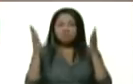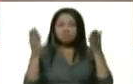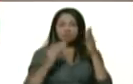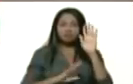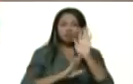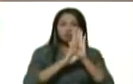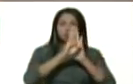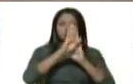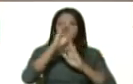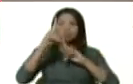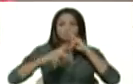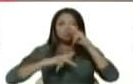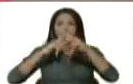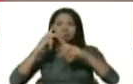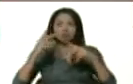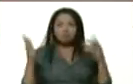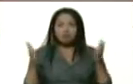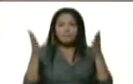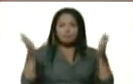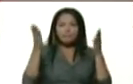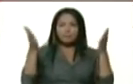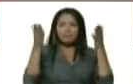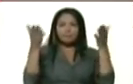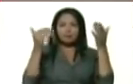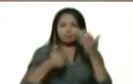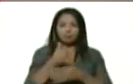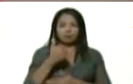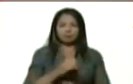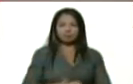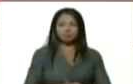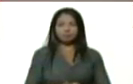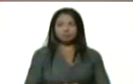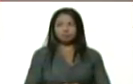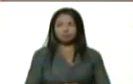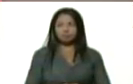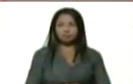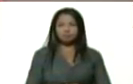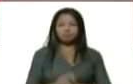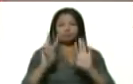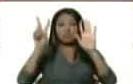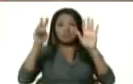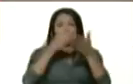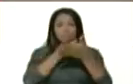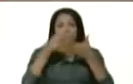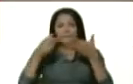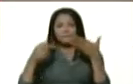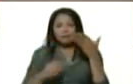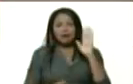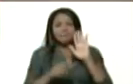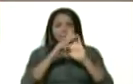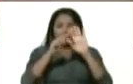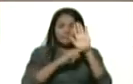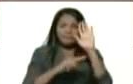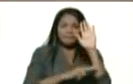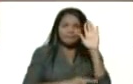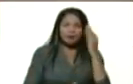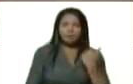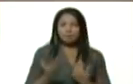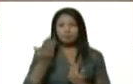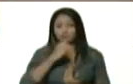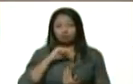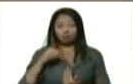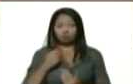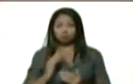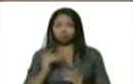del progreso, de la prosperidad. Siete líneas muy importantes que nos deben